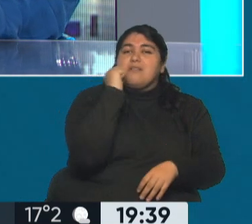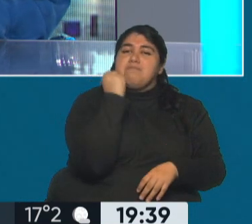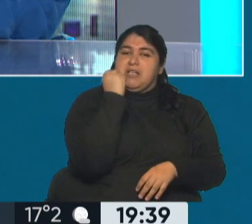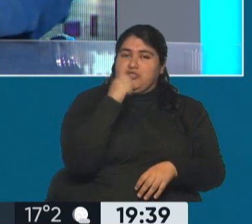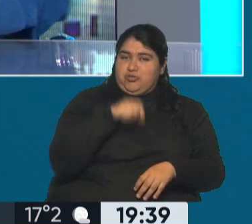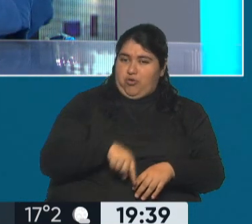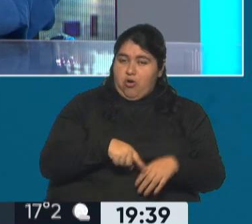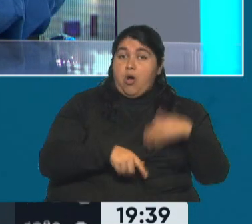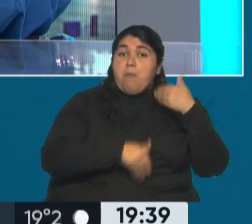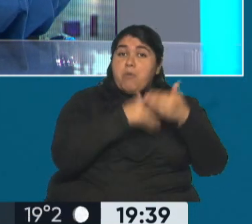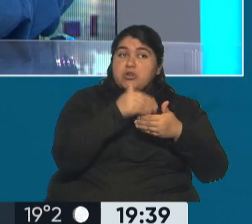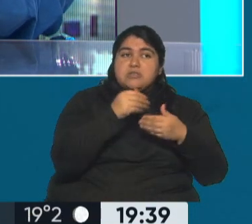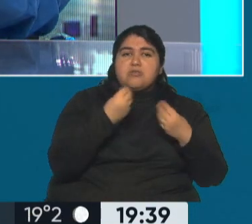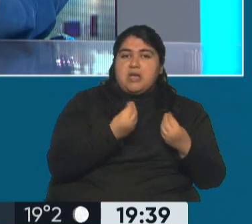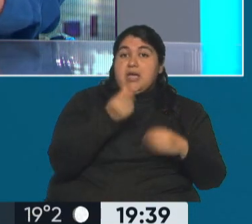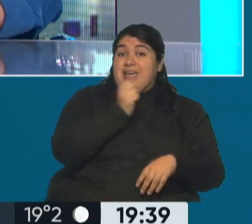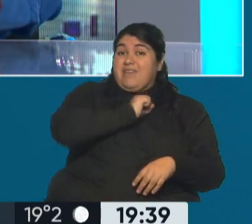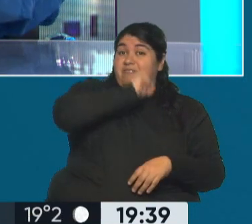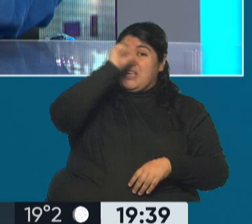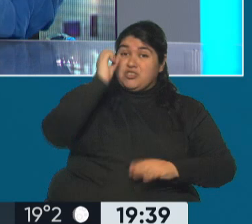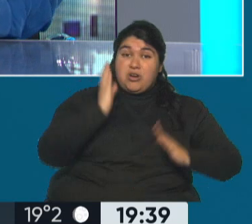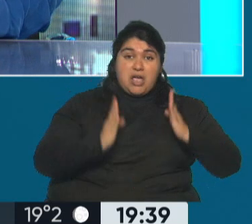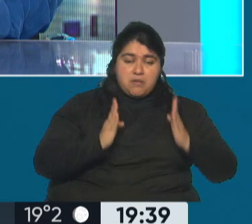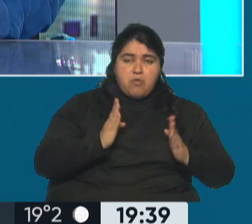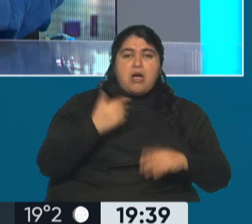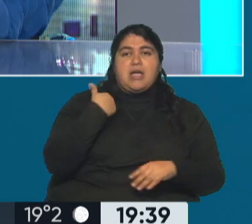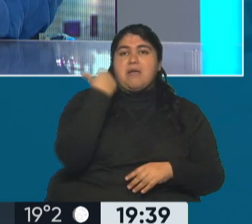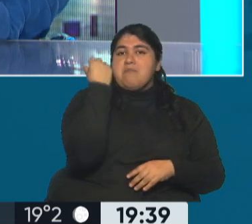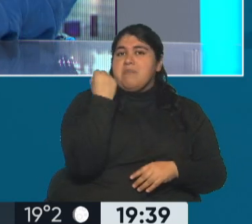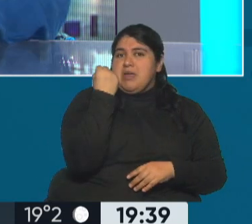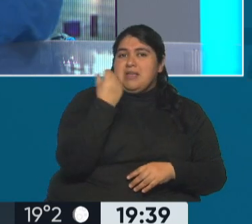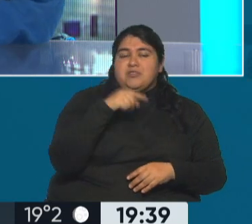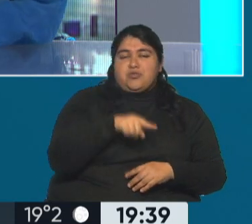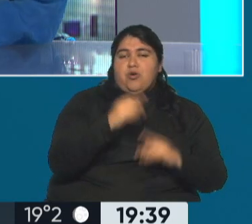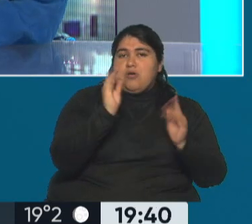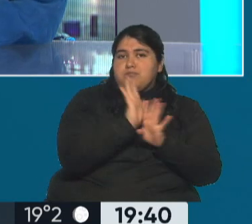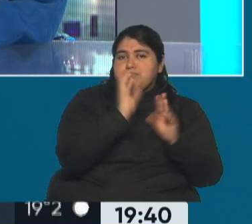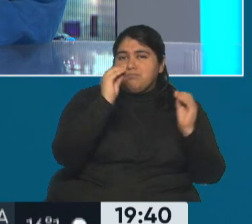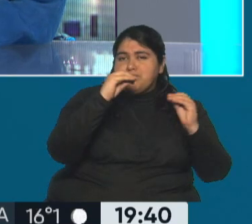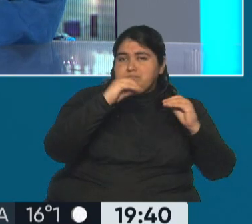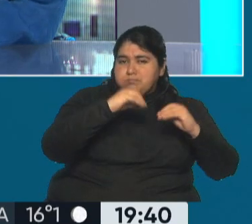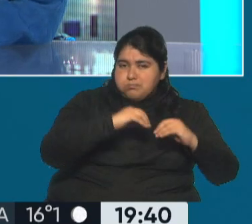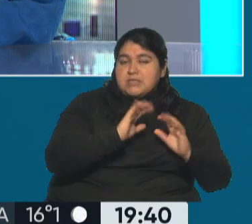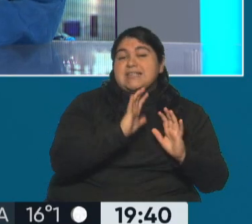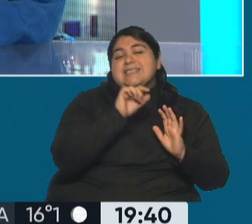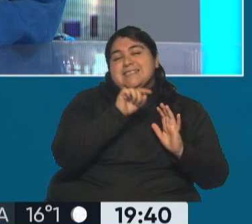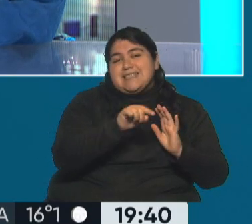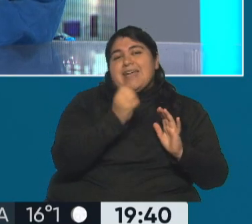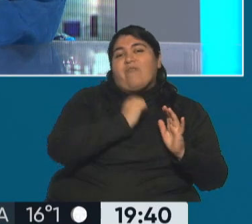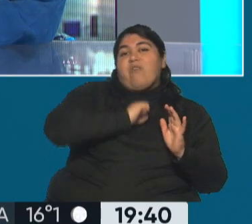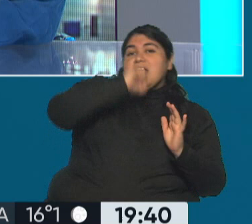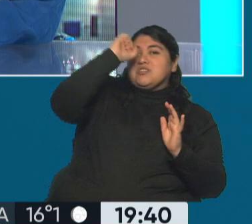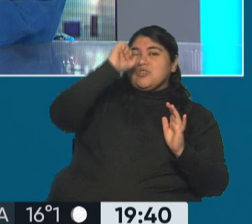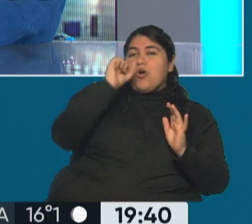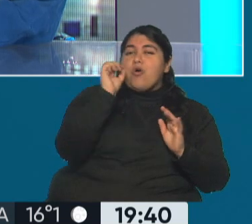claramente en procesos inflacionarios lo que ocurre es que se debilita nuestra moneda y por eso la inflación aparece como un mecanismo